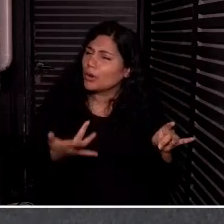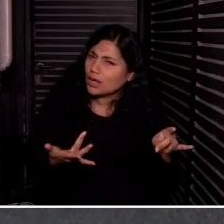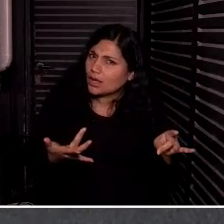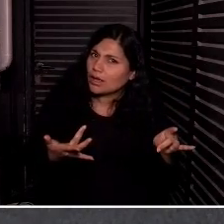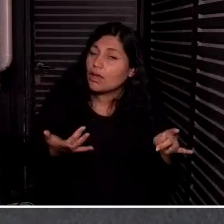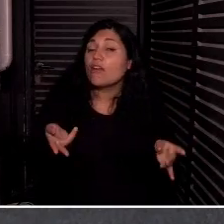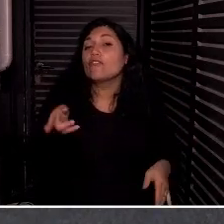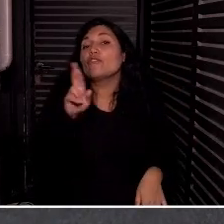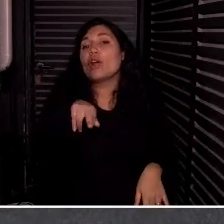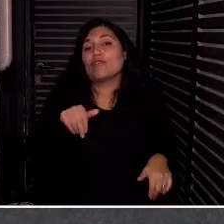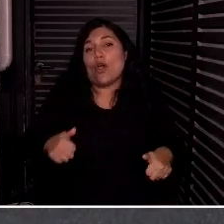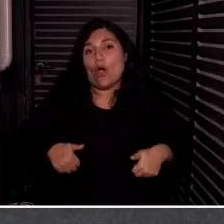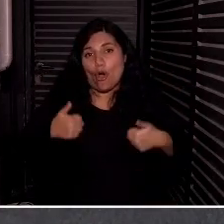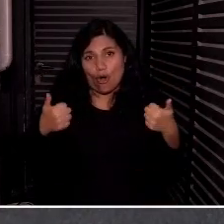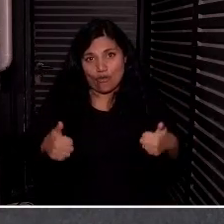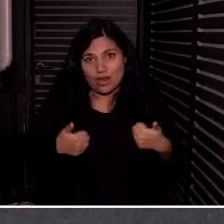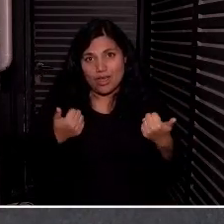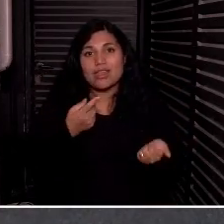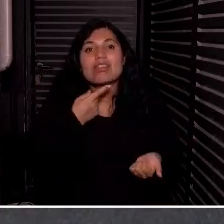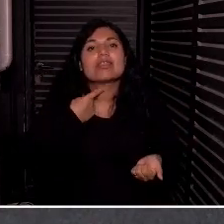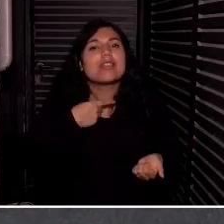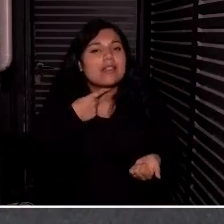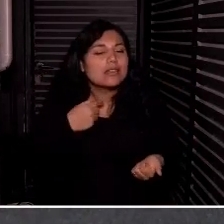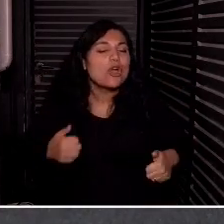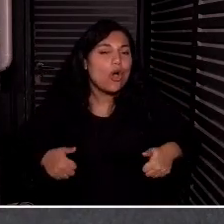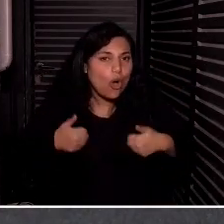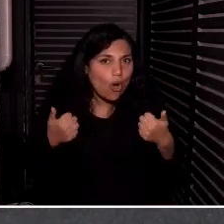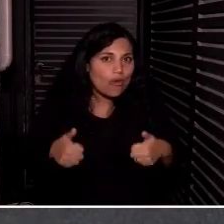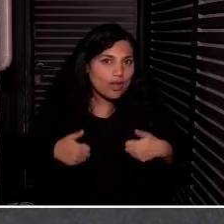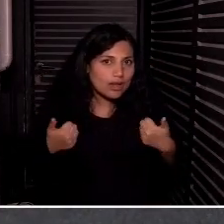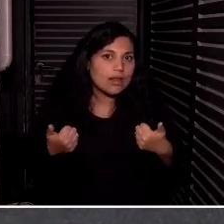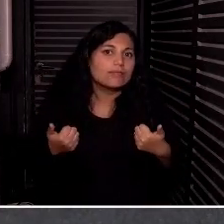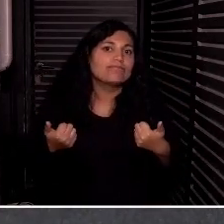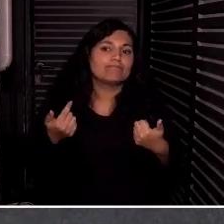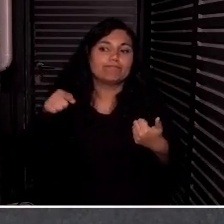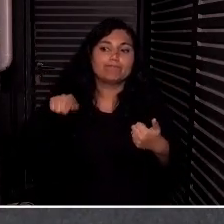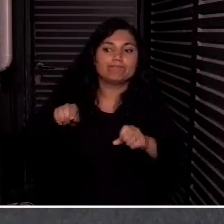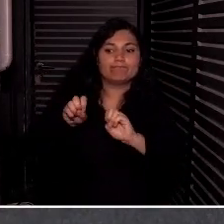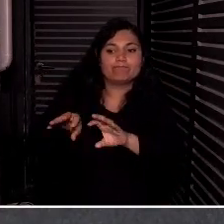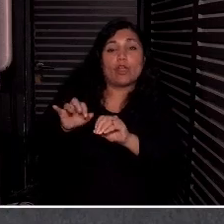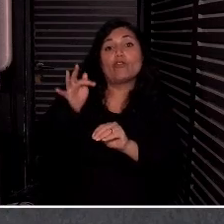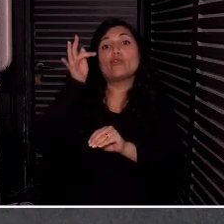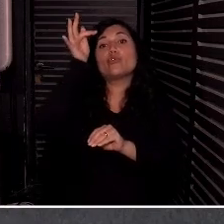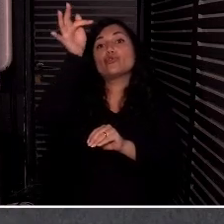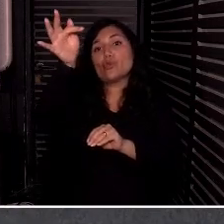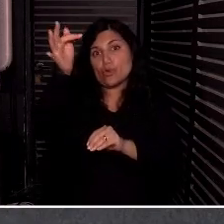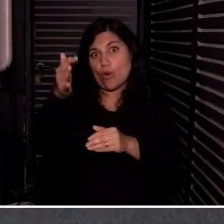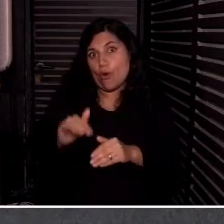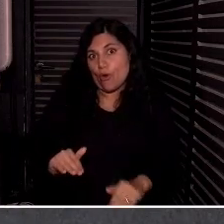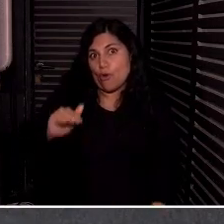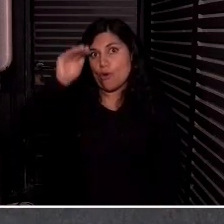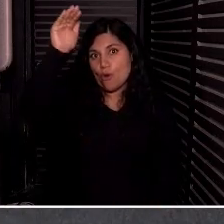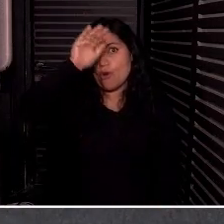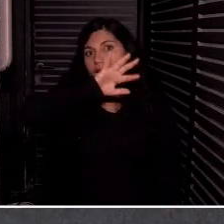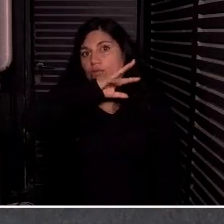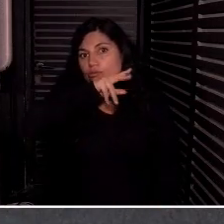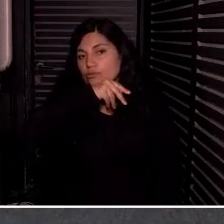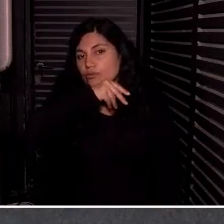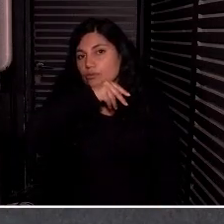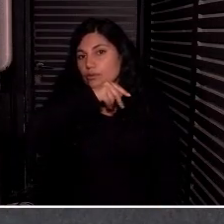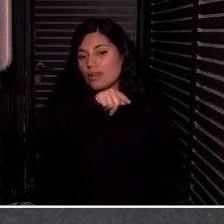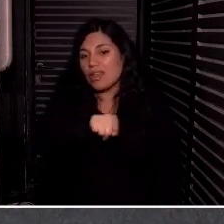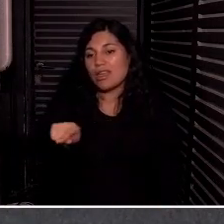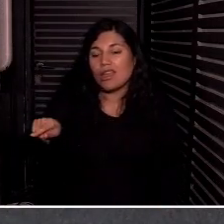vuelvo a los jóvenes y a mi interés por los jóvenes y por lo que est formando como futuras generaciones eh